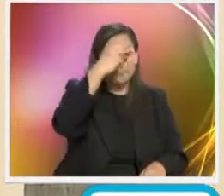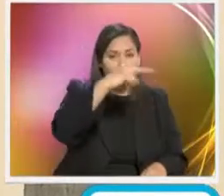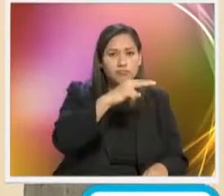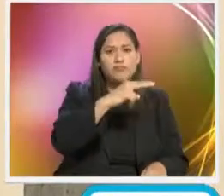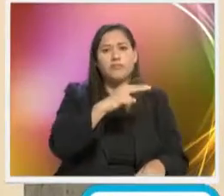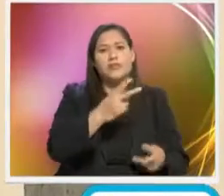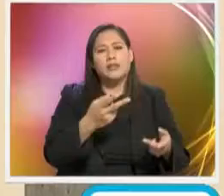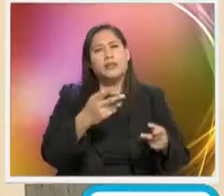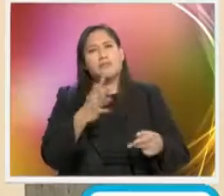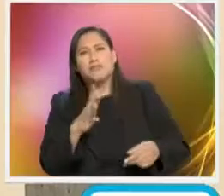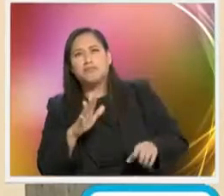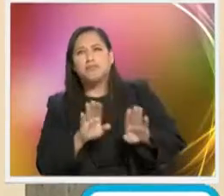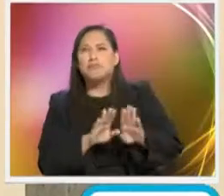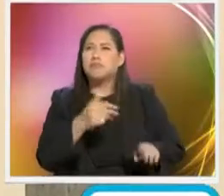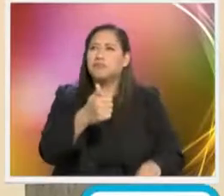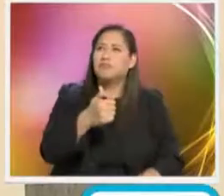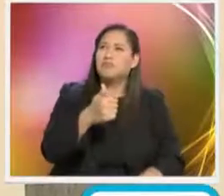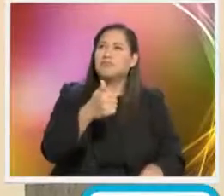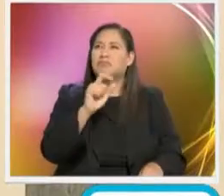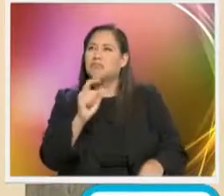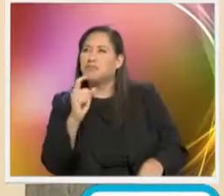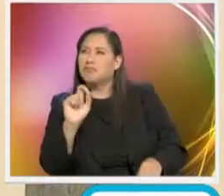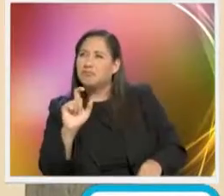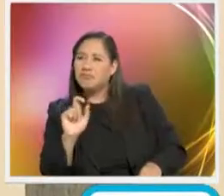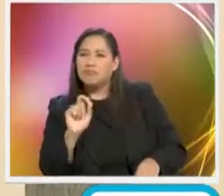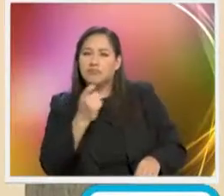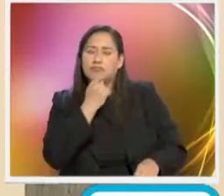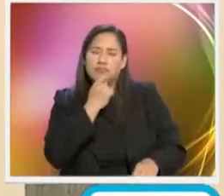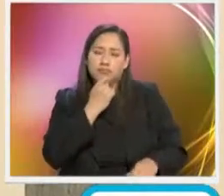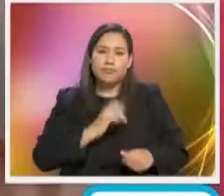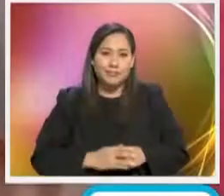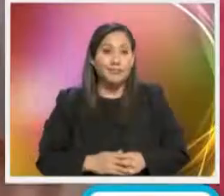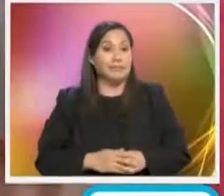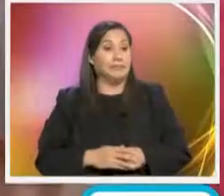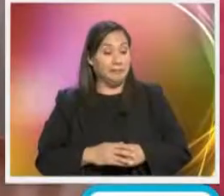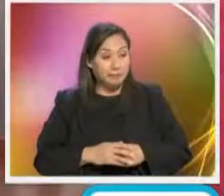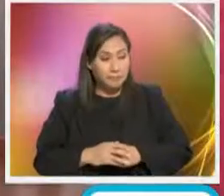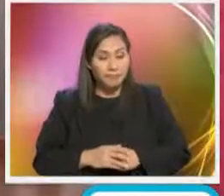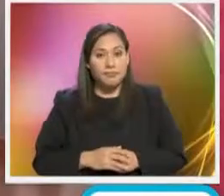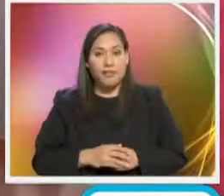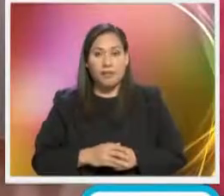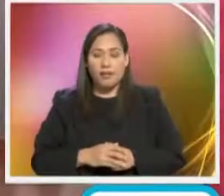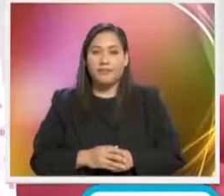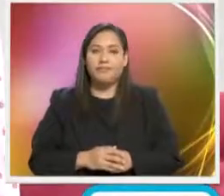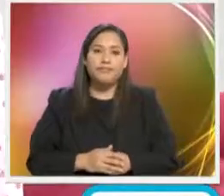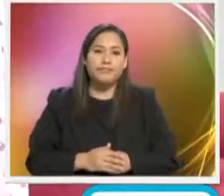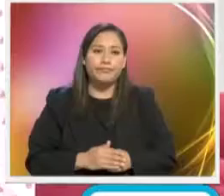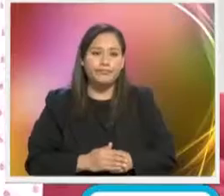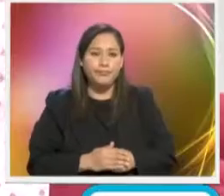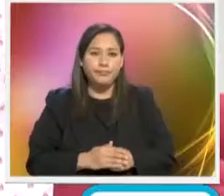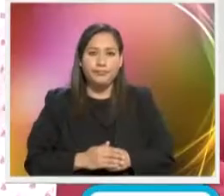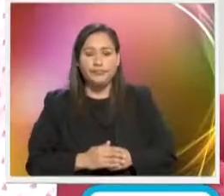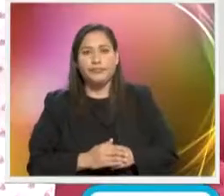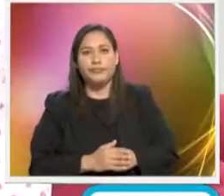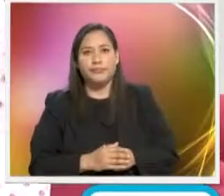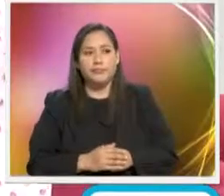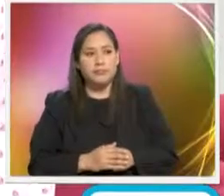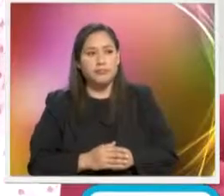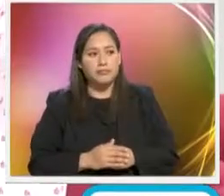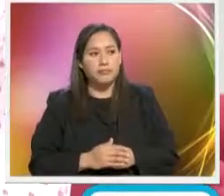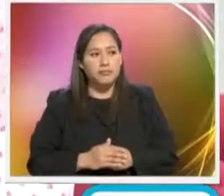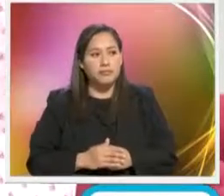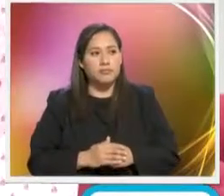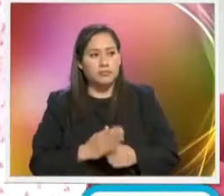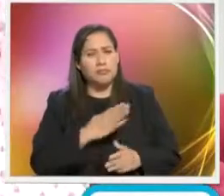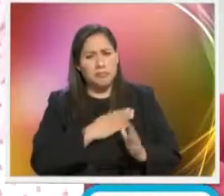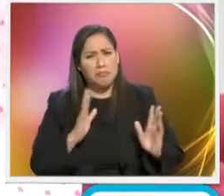hizo alrededor de los 6:20 segundos. Ok, pues has tenido buena participación, ya sea ahorita vamos bien,